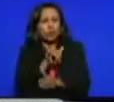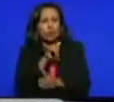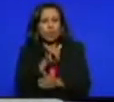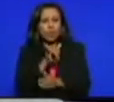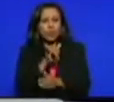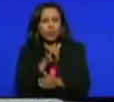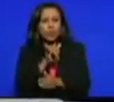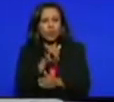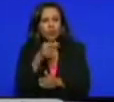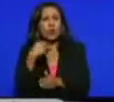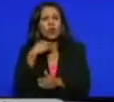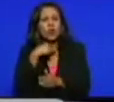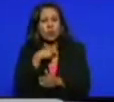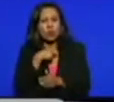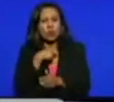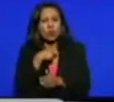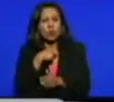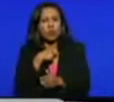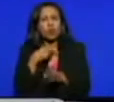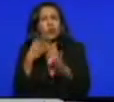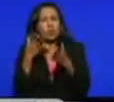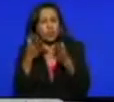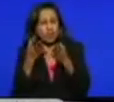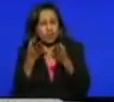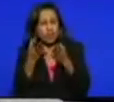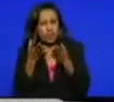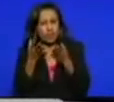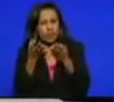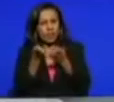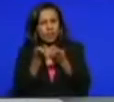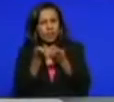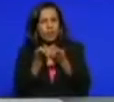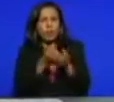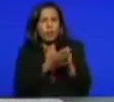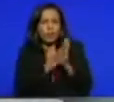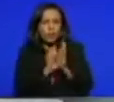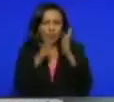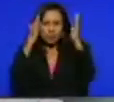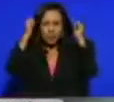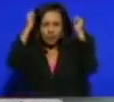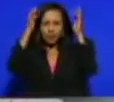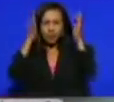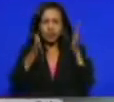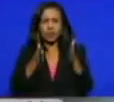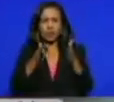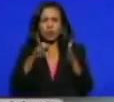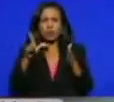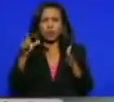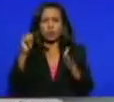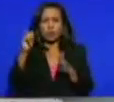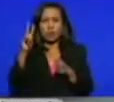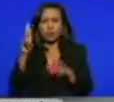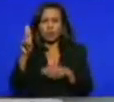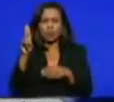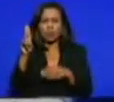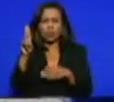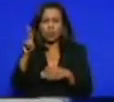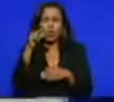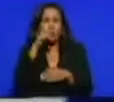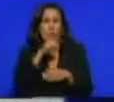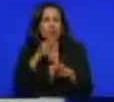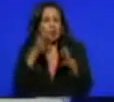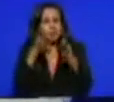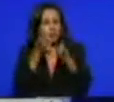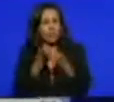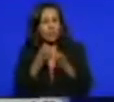hacérsela directamente al embajador Liu, porque es uno de los embajadores que quiere visitar